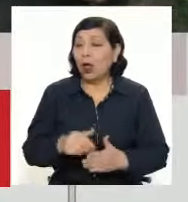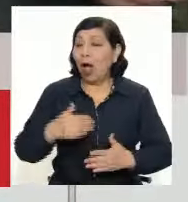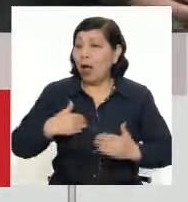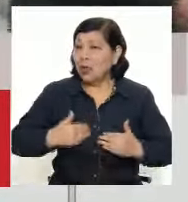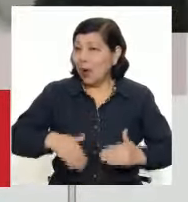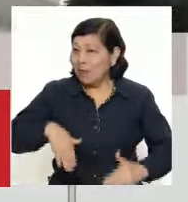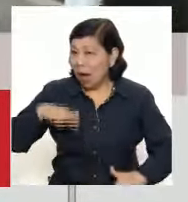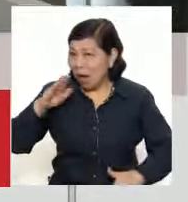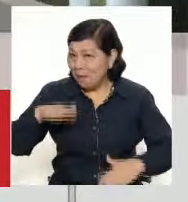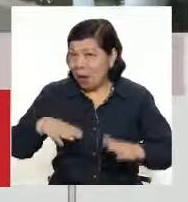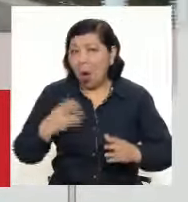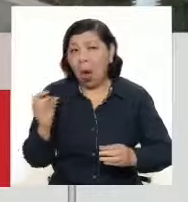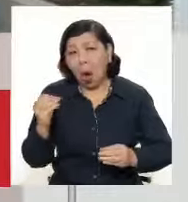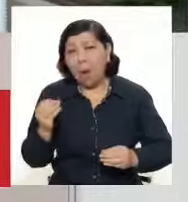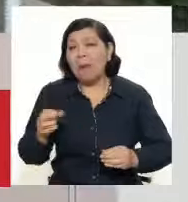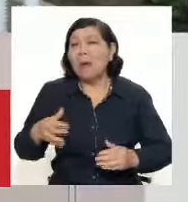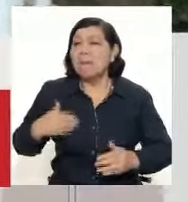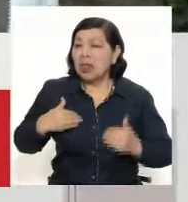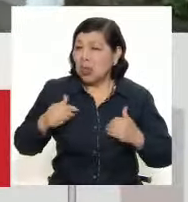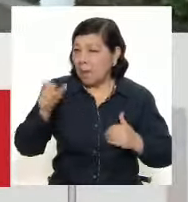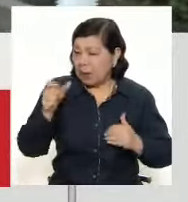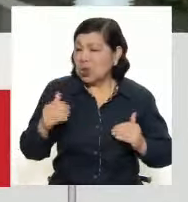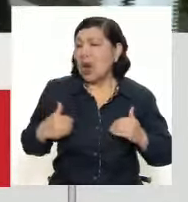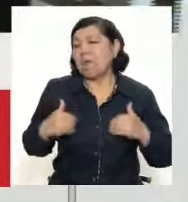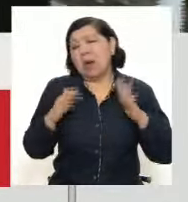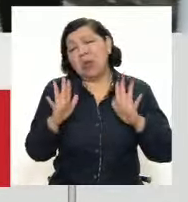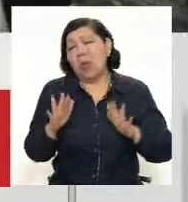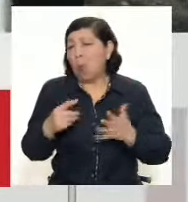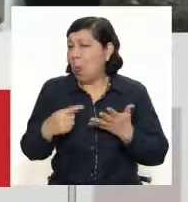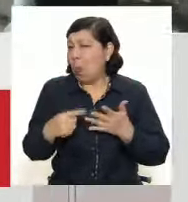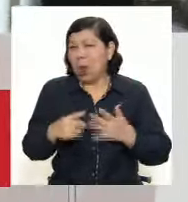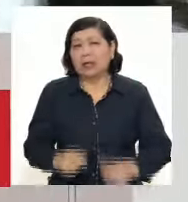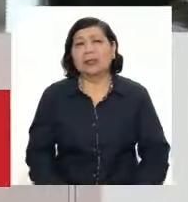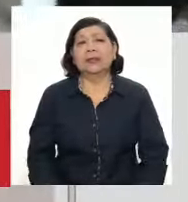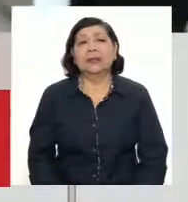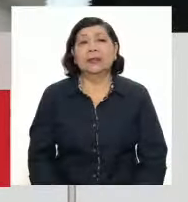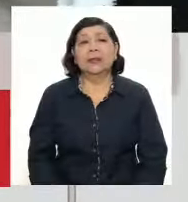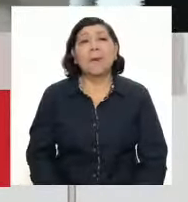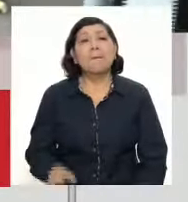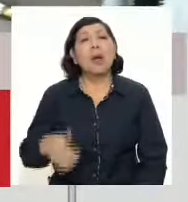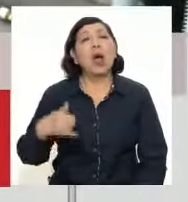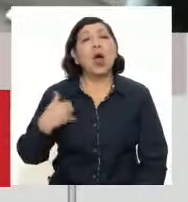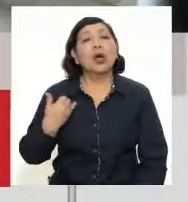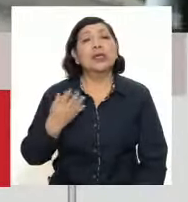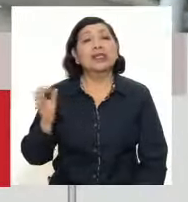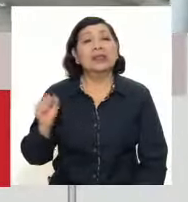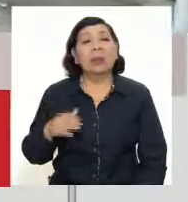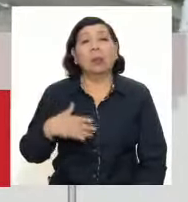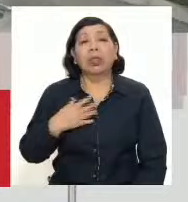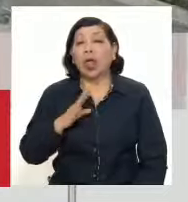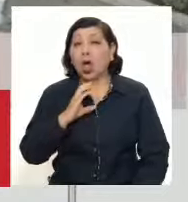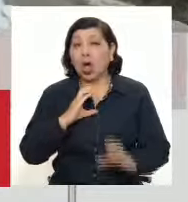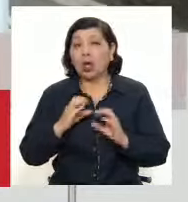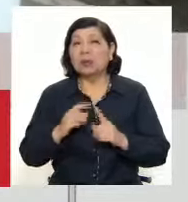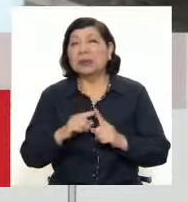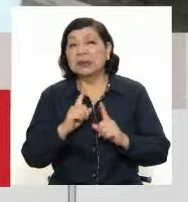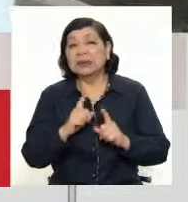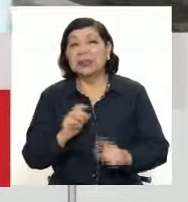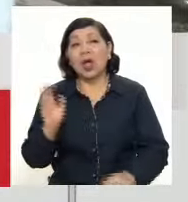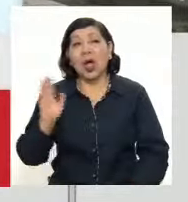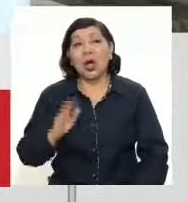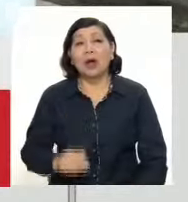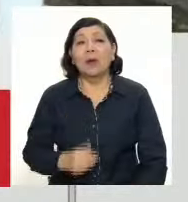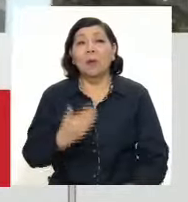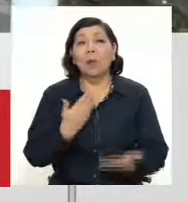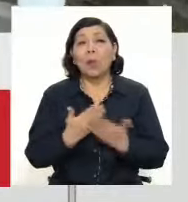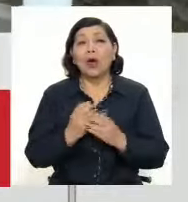edades, compañeros, vamos a tratar de buscar a ver a alguien más joven para ver si podemos conversar. Hola, ¿cómo